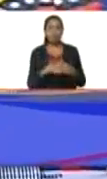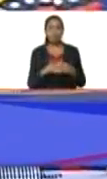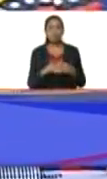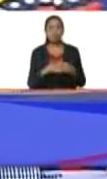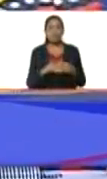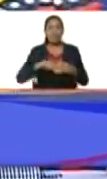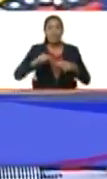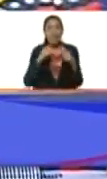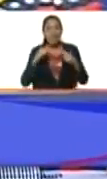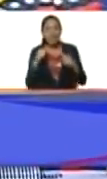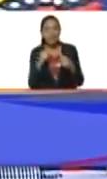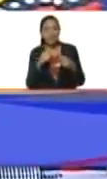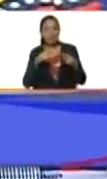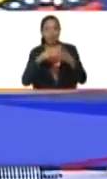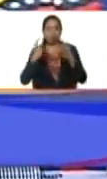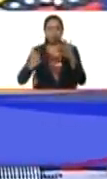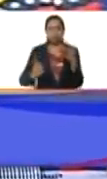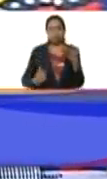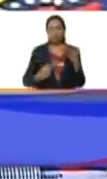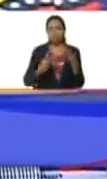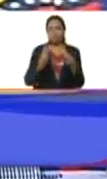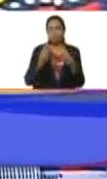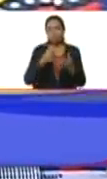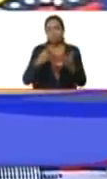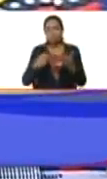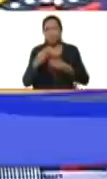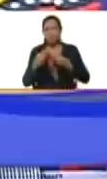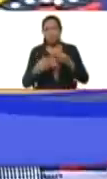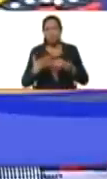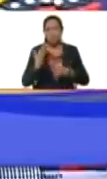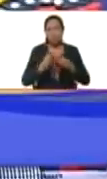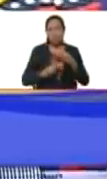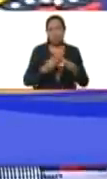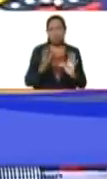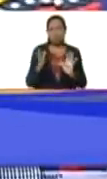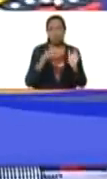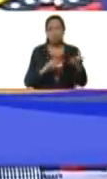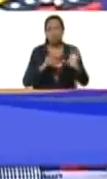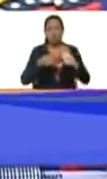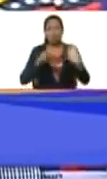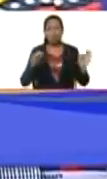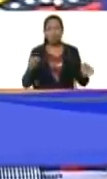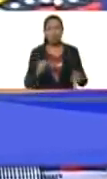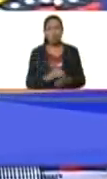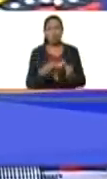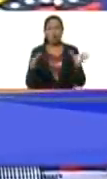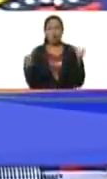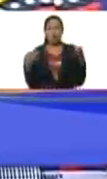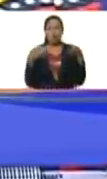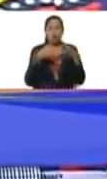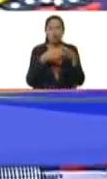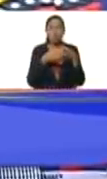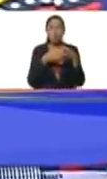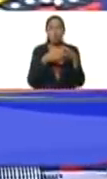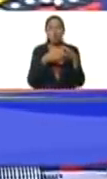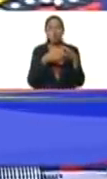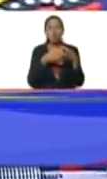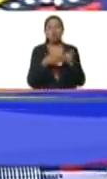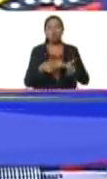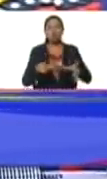gallineros, etcétera, mil cosas que pueden hacer los CLAP, Comité Locales de Abastecimiento y